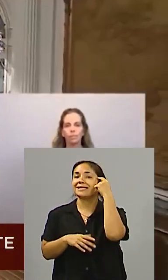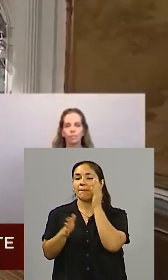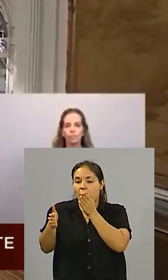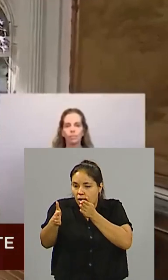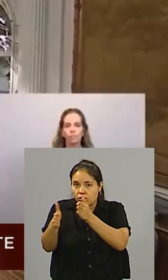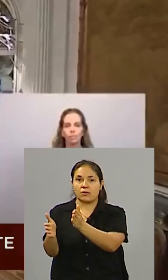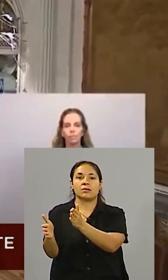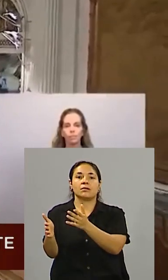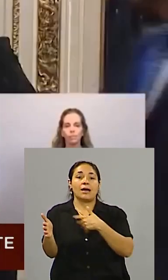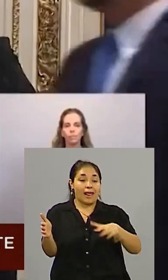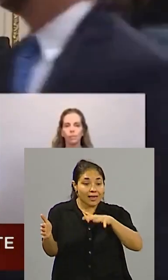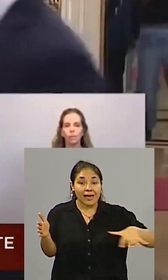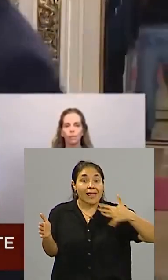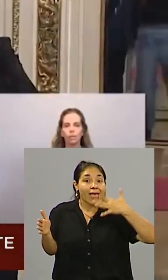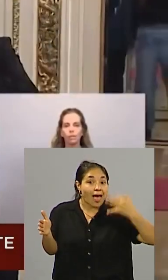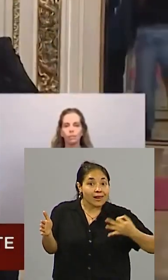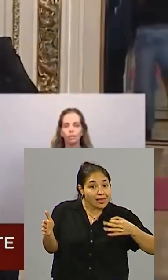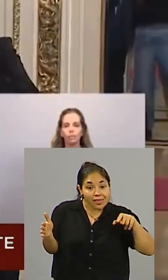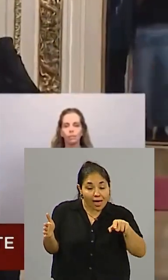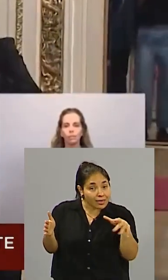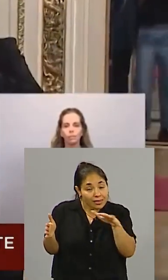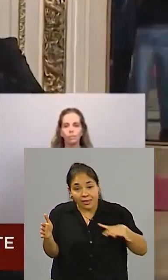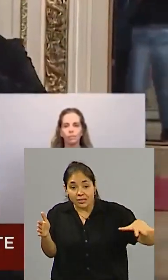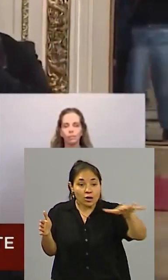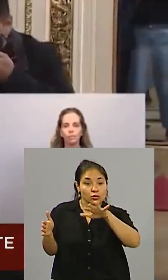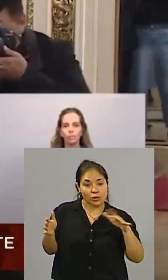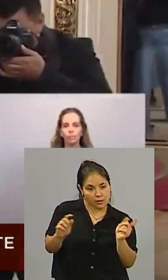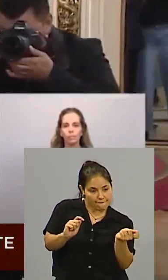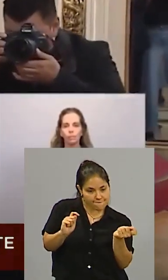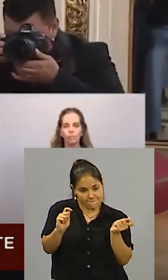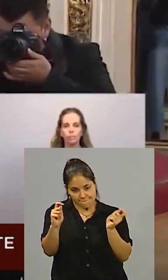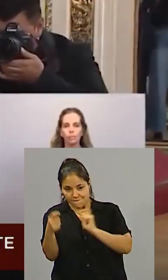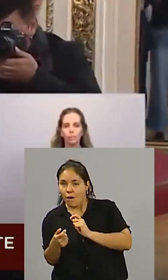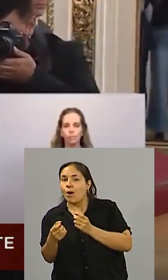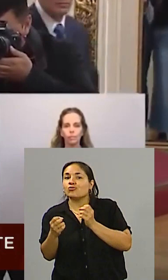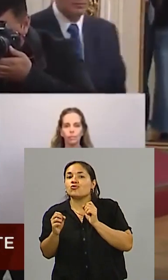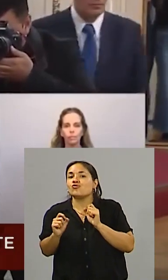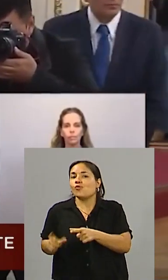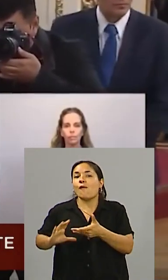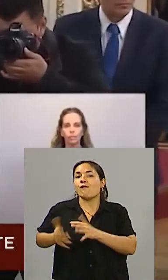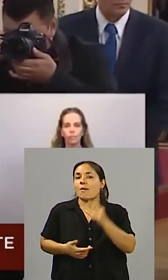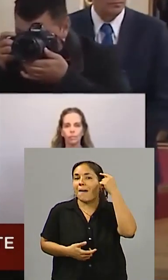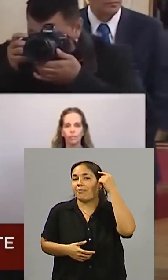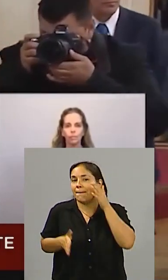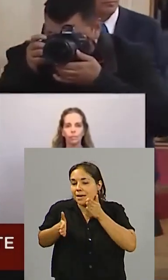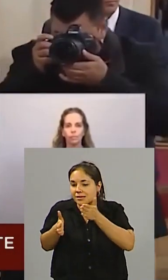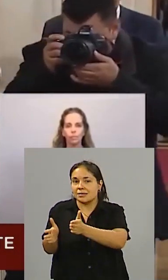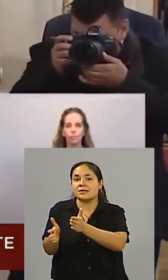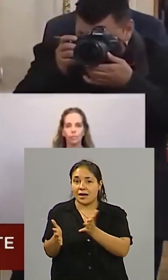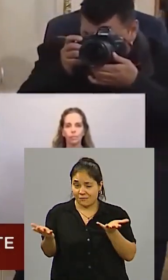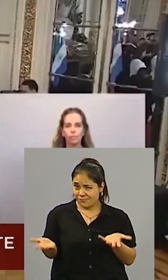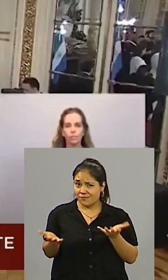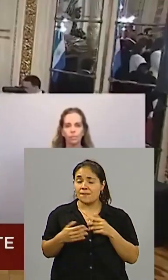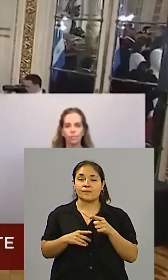la realidad a la teoría. Eso es, y su realidad, por un montón de... que es largo explicarlo en un